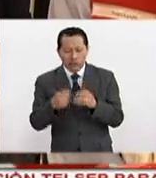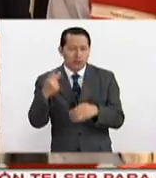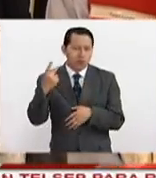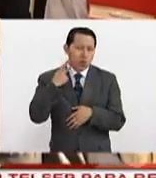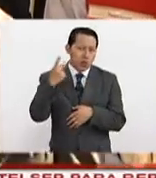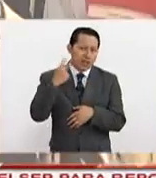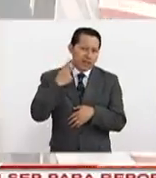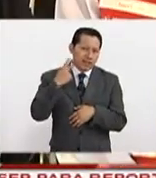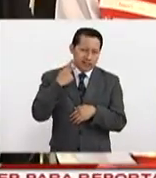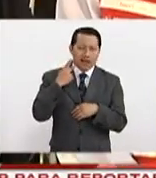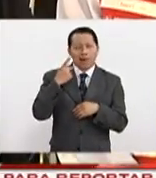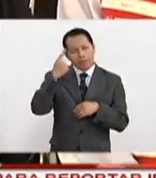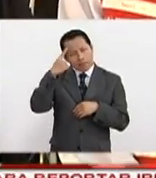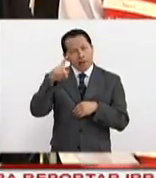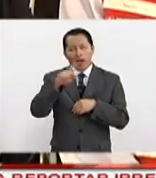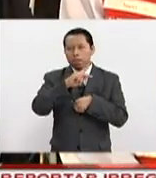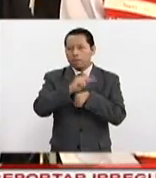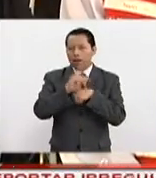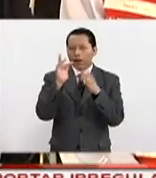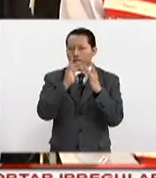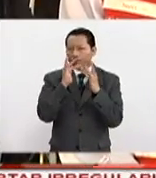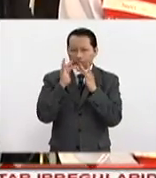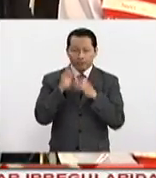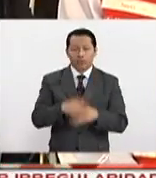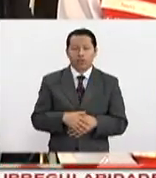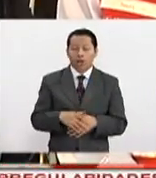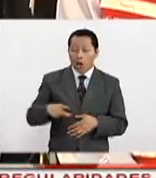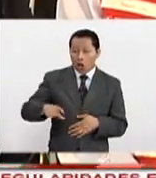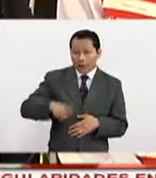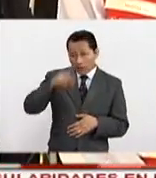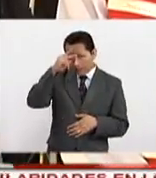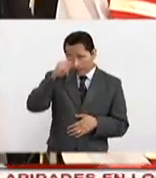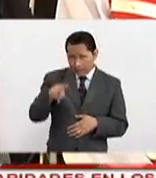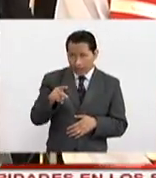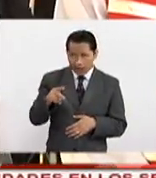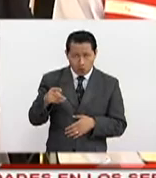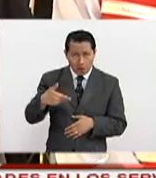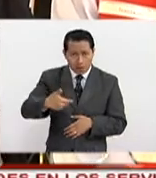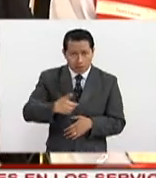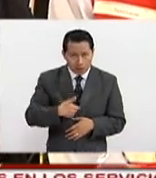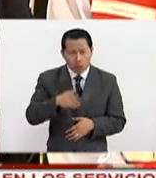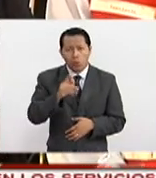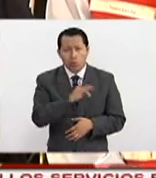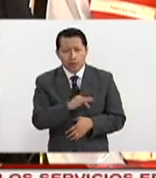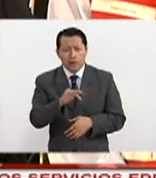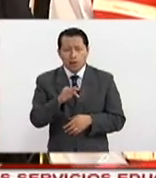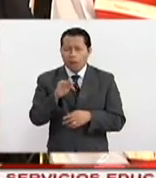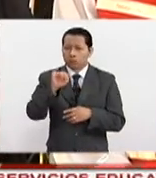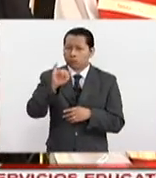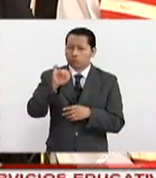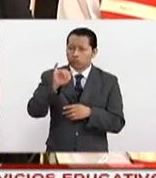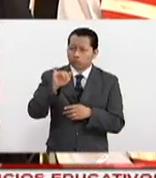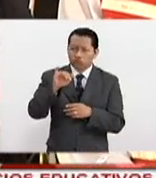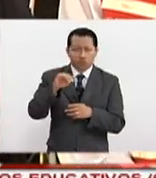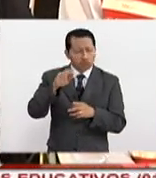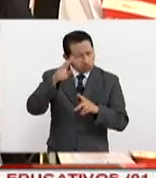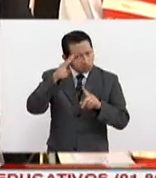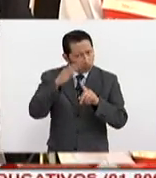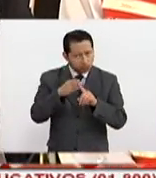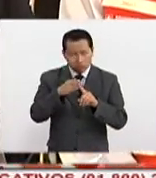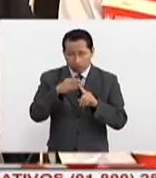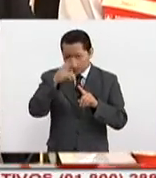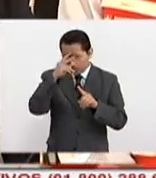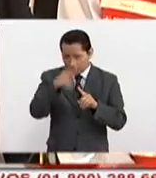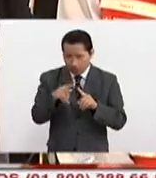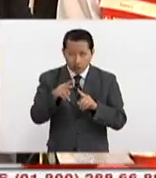política exterior. A petición del gobierno mexicano, se prolongó la misión en el país, por lo cual